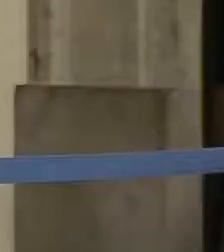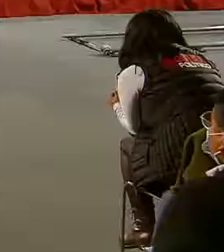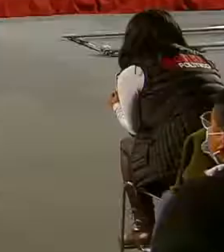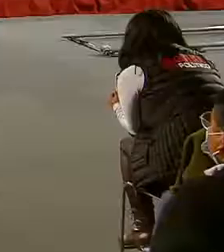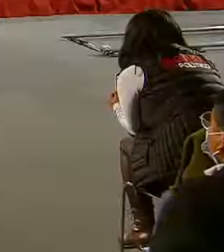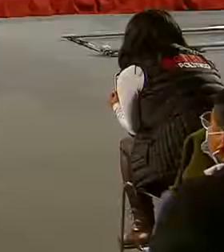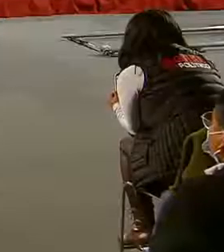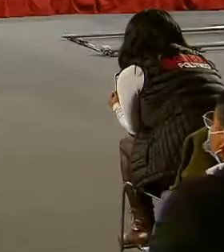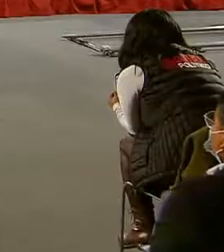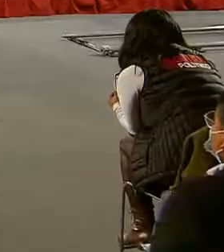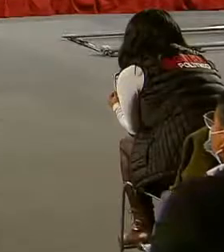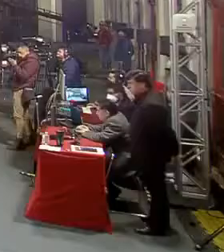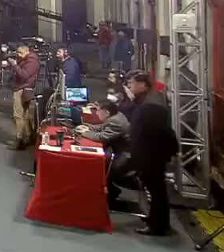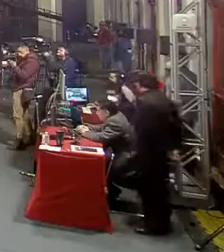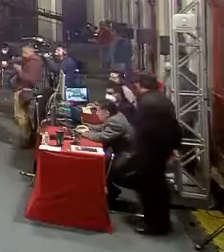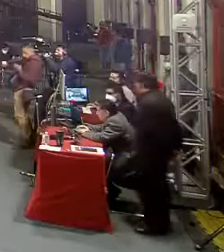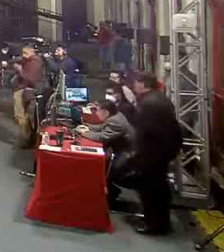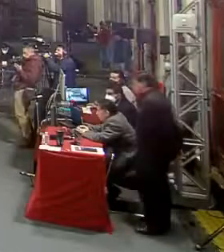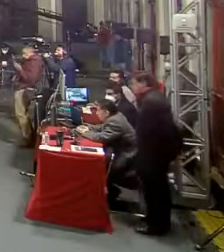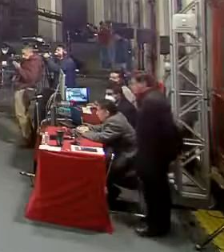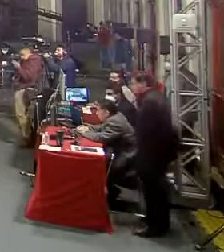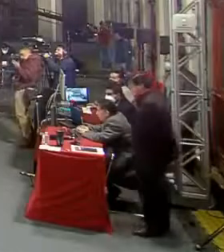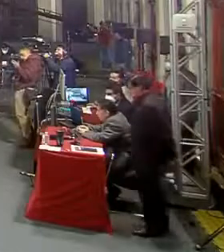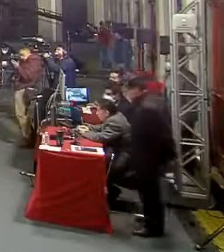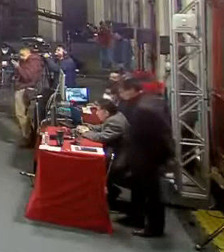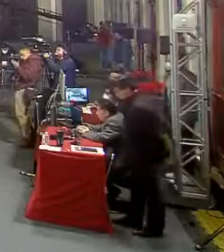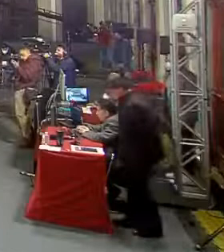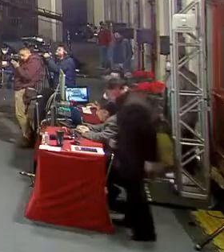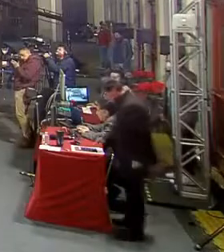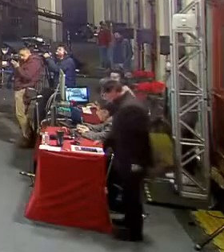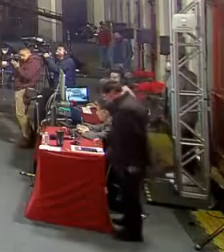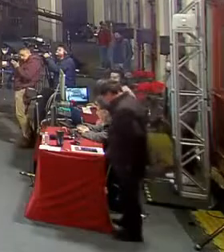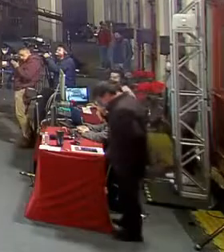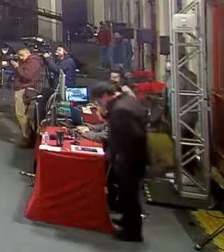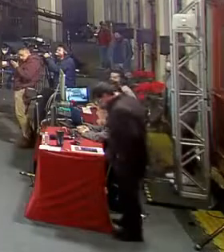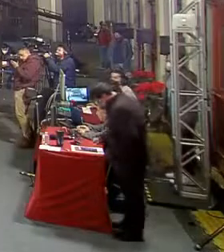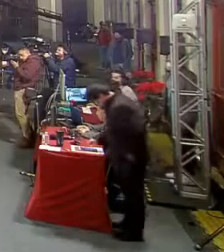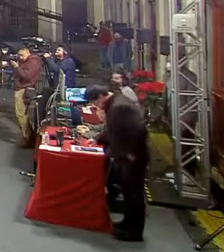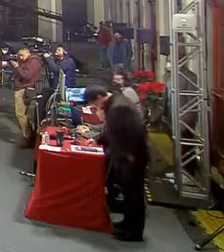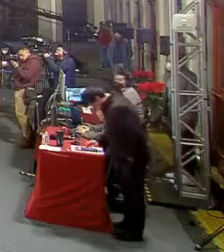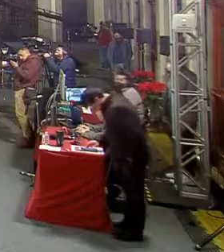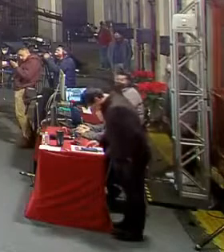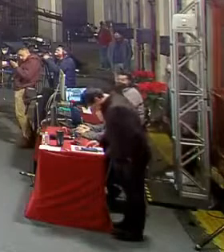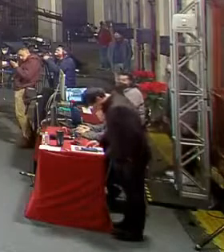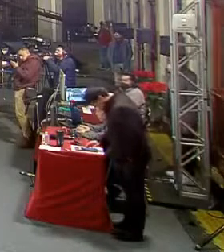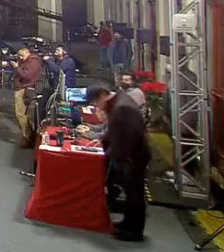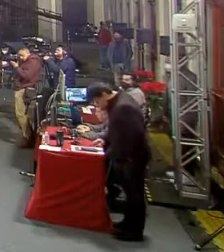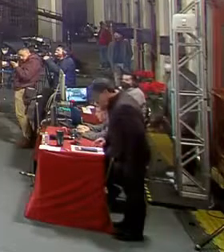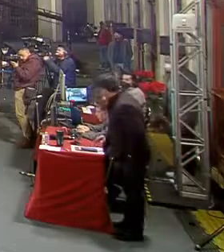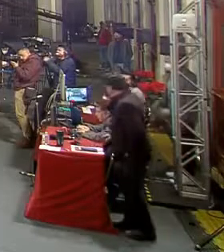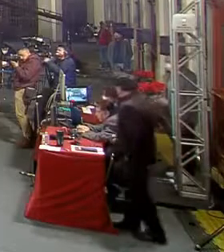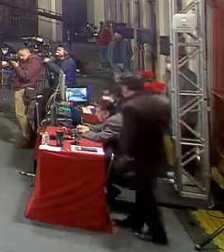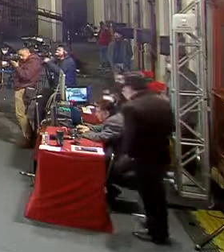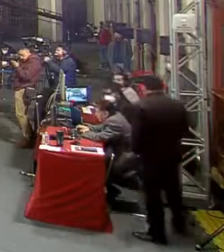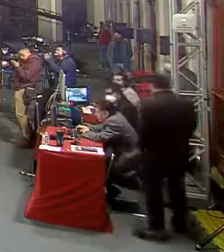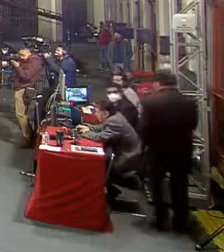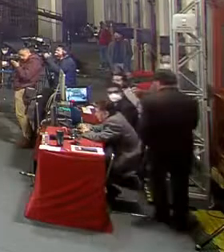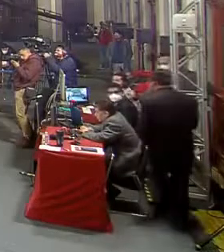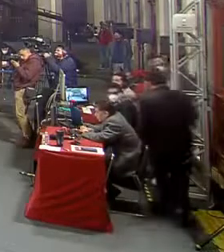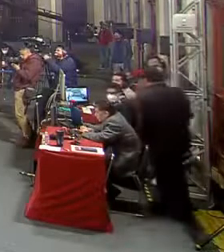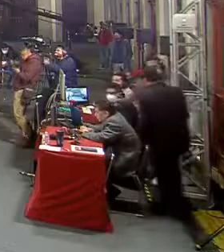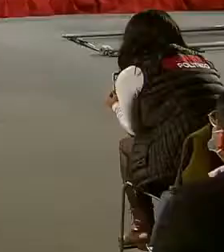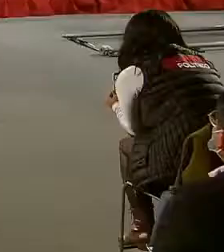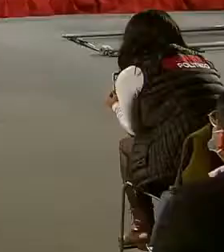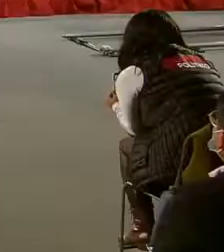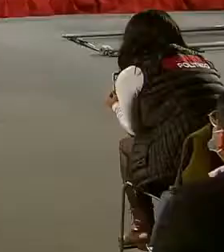conveniente sea en estos 3 minutos que tengamos, si nos pueden responder rápidamente. Muchas gracias, Carlos Guzmán de Aba Noticias, sobre esto. Efectivamente, como ya señala el presidente, y en